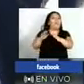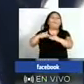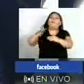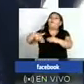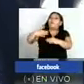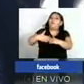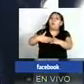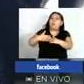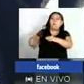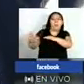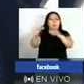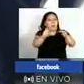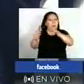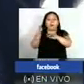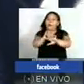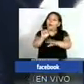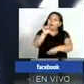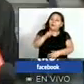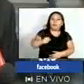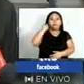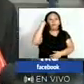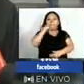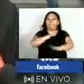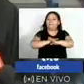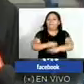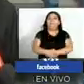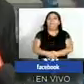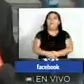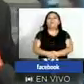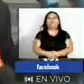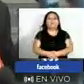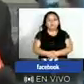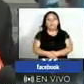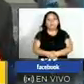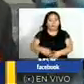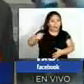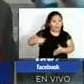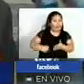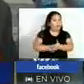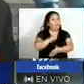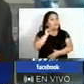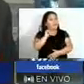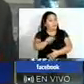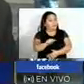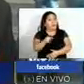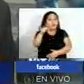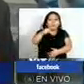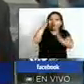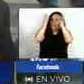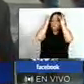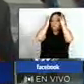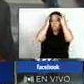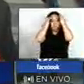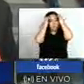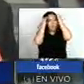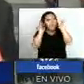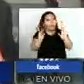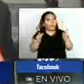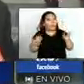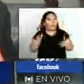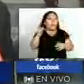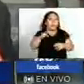confrontación entre hermanos. Y eso es lo más importante. Lamentamos esa situación y lo que más nos preocupa es que estamos